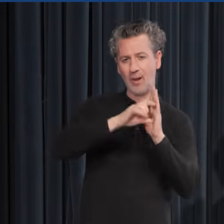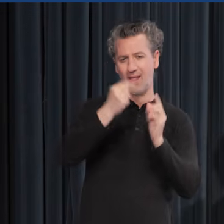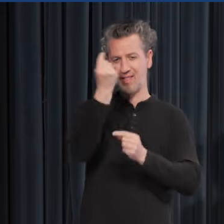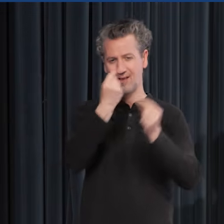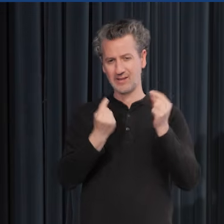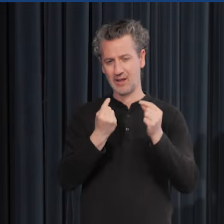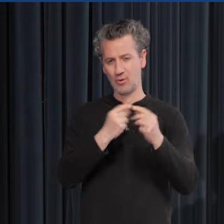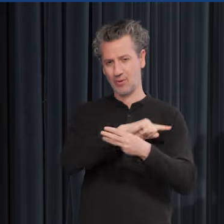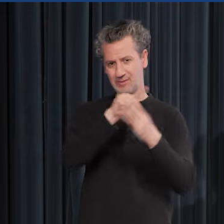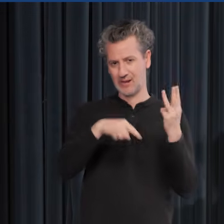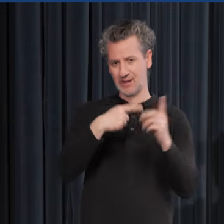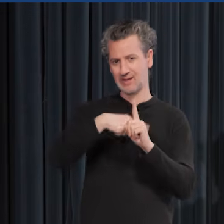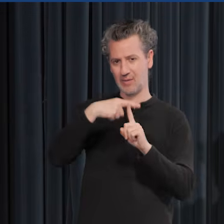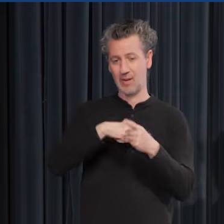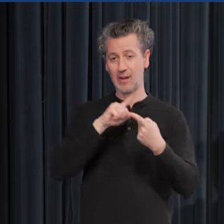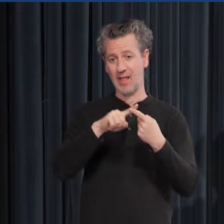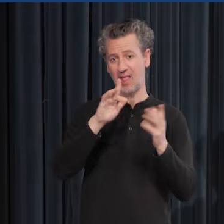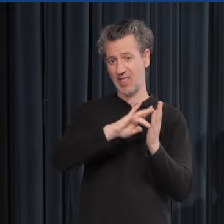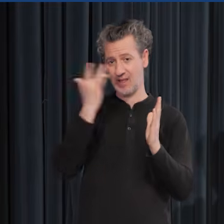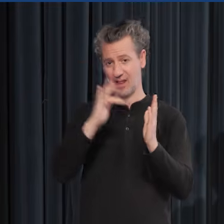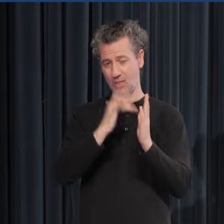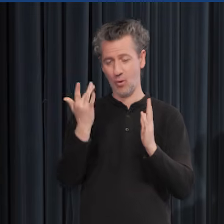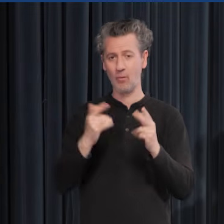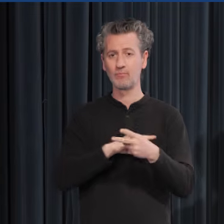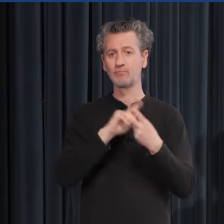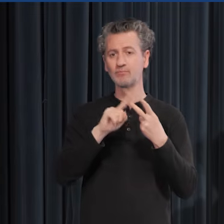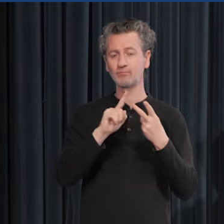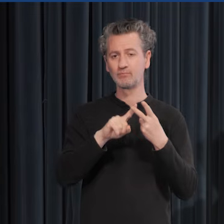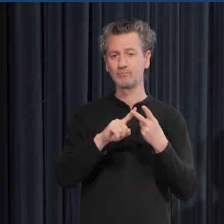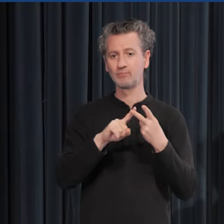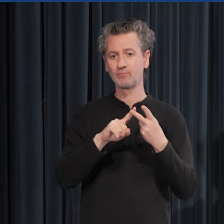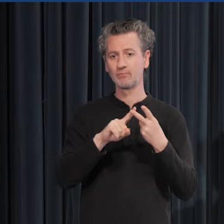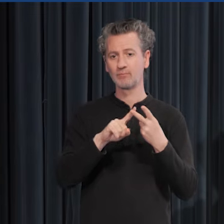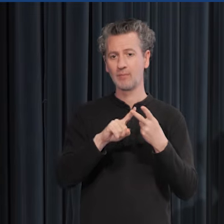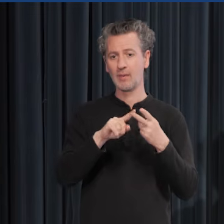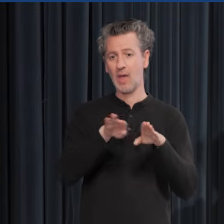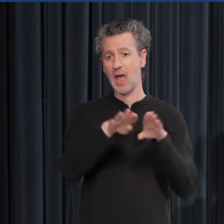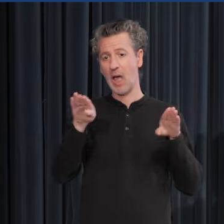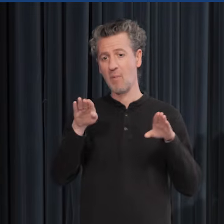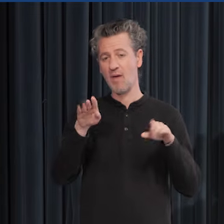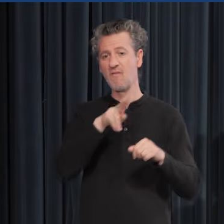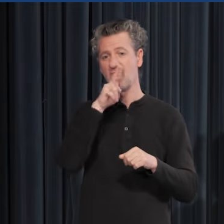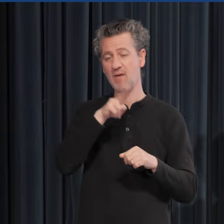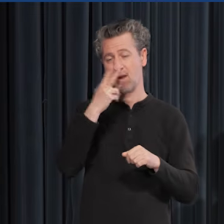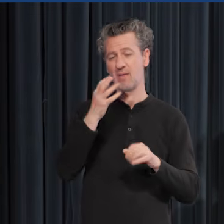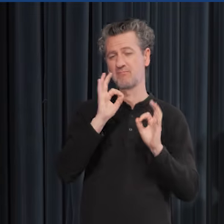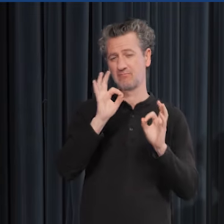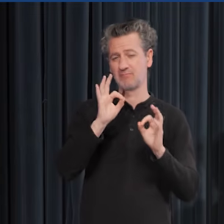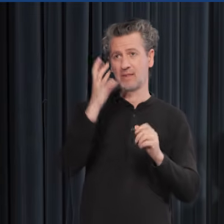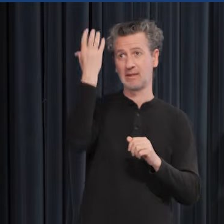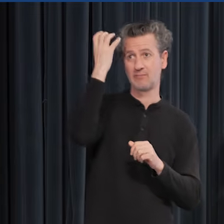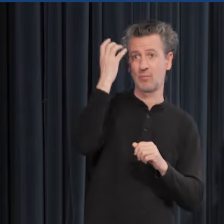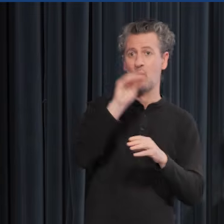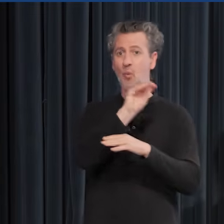Por un lado, la digitalización, de la que hemos estado hablando. Por otro lado, la capa verde, incluyendo tanto eficiencia energética como la